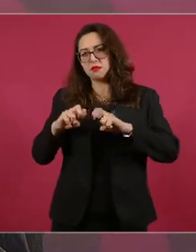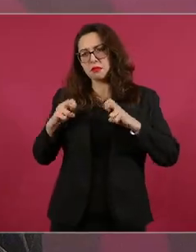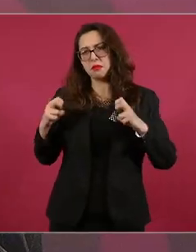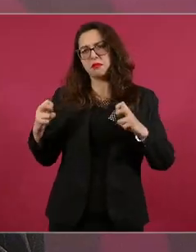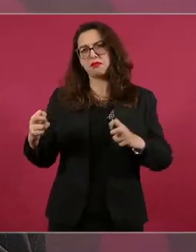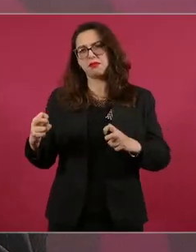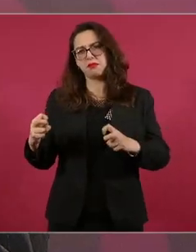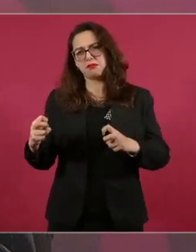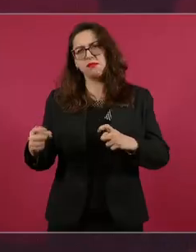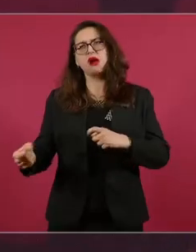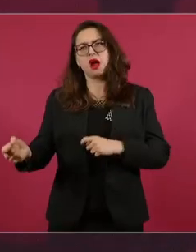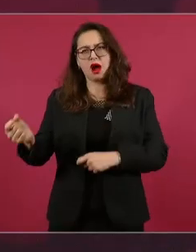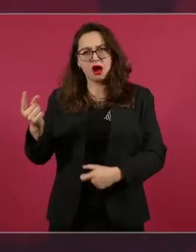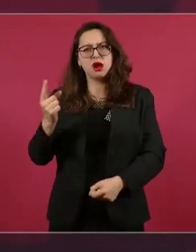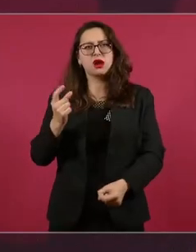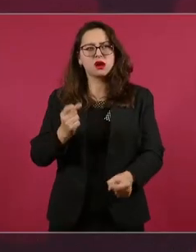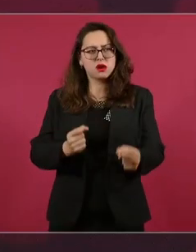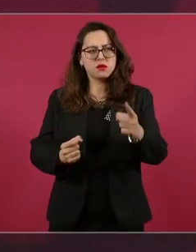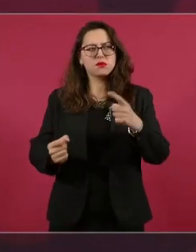que son distintos, pero son